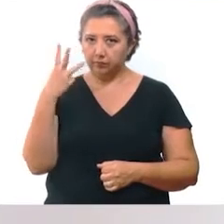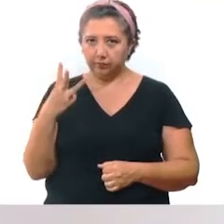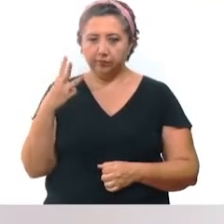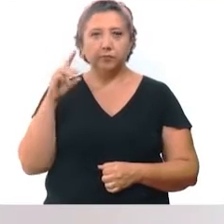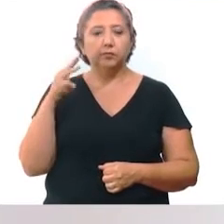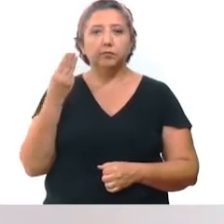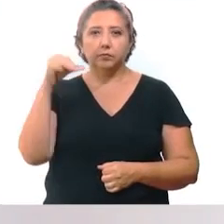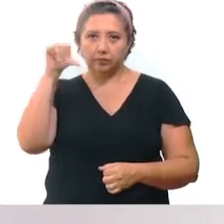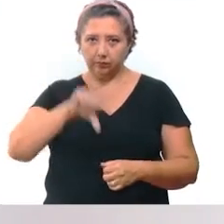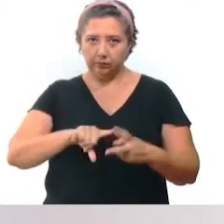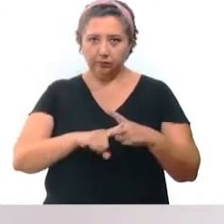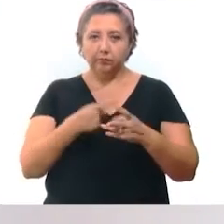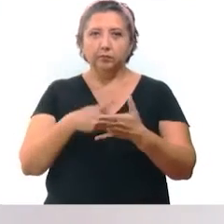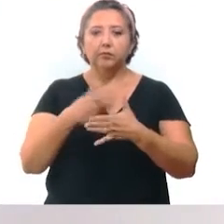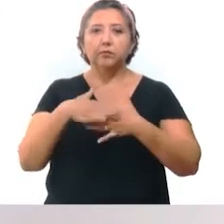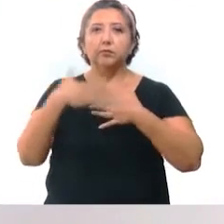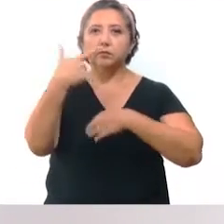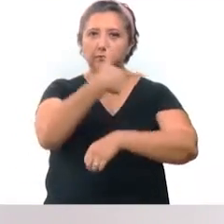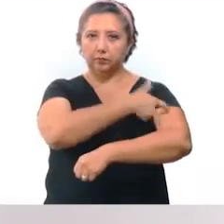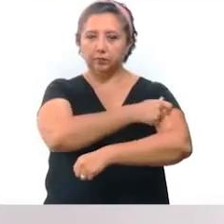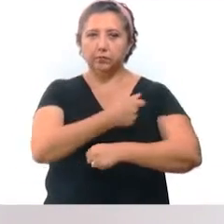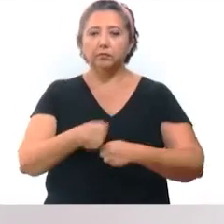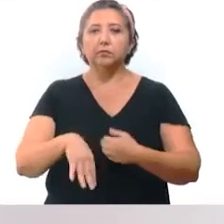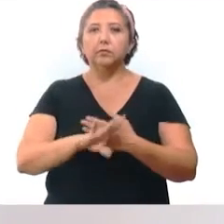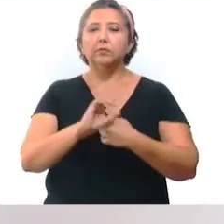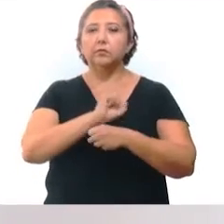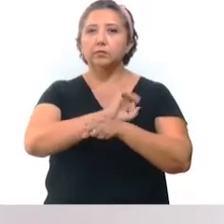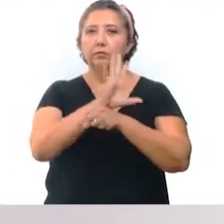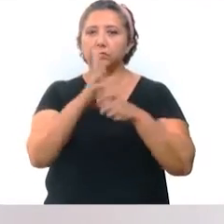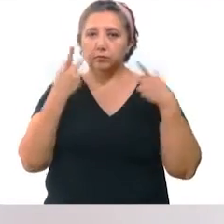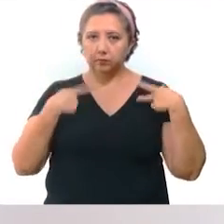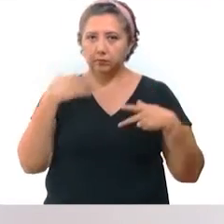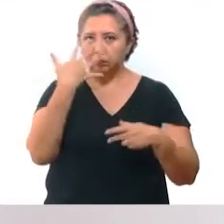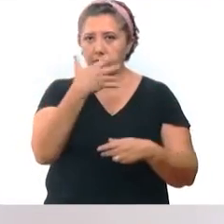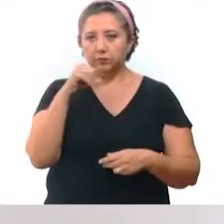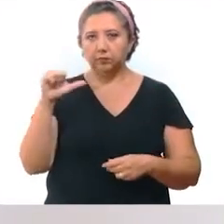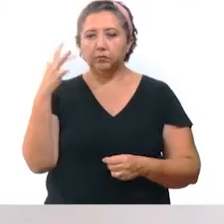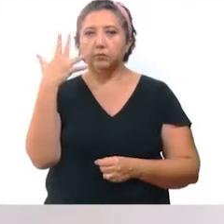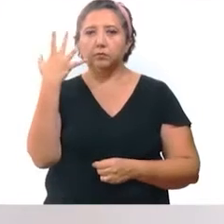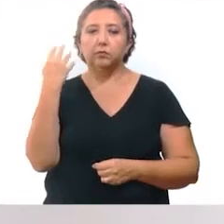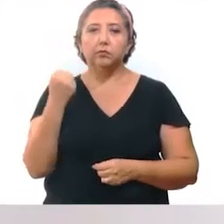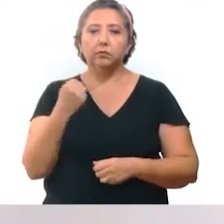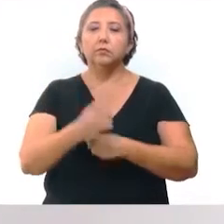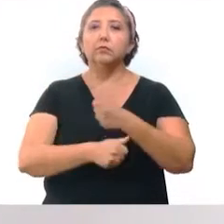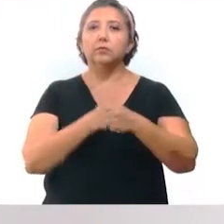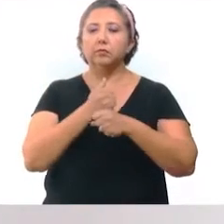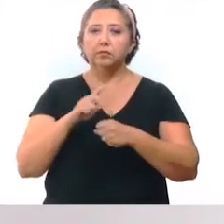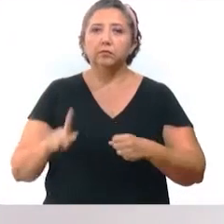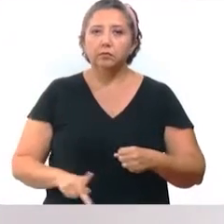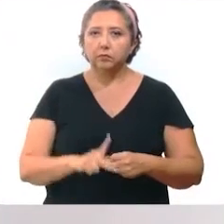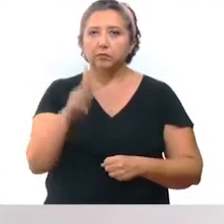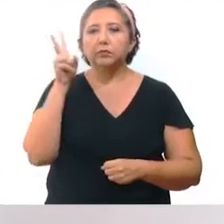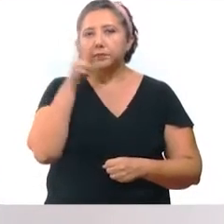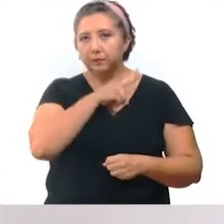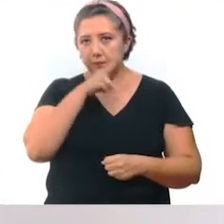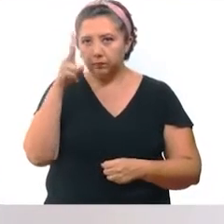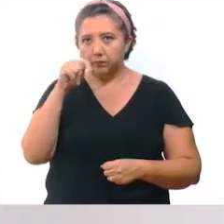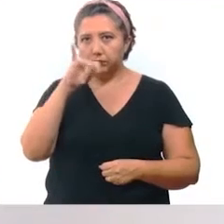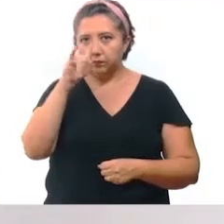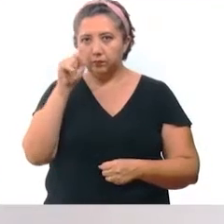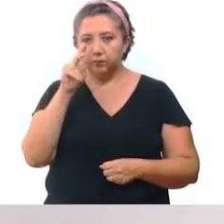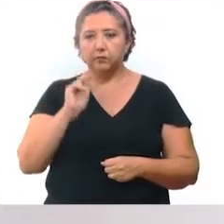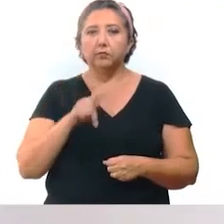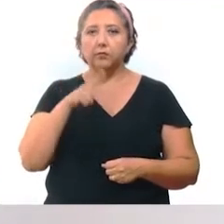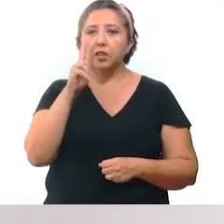de mayo. Hoy comenzó el proceso de vacunación contra el COVID en personas de 50 a 59 años de edad en los municipios de Valladolid,